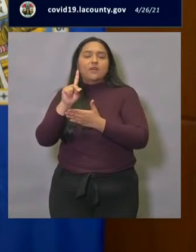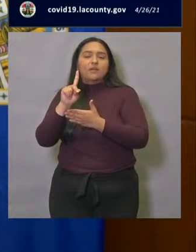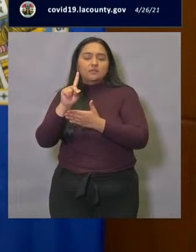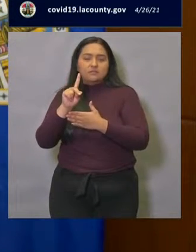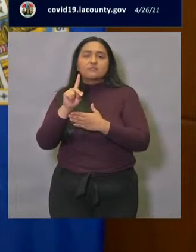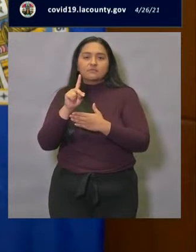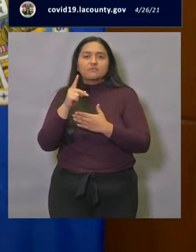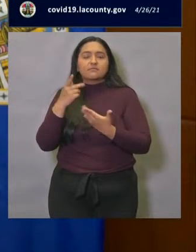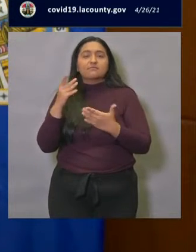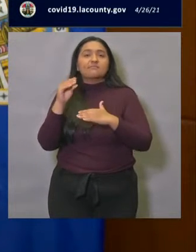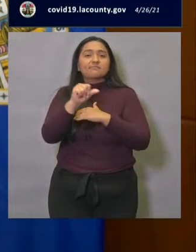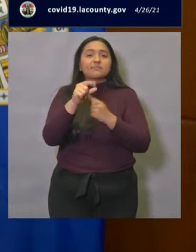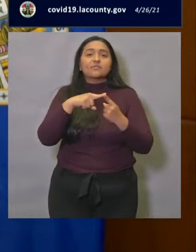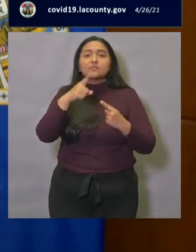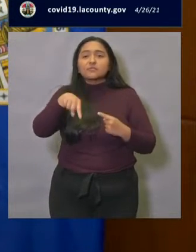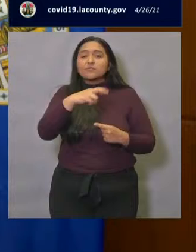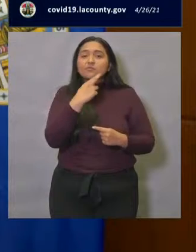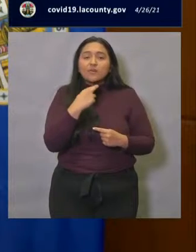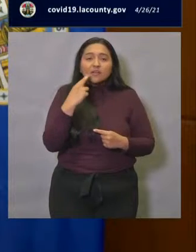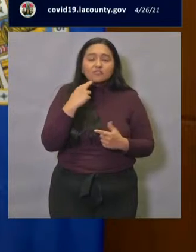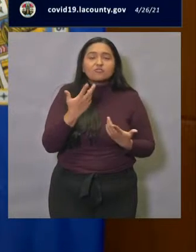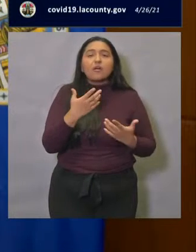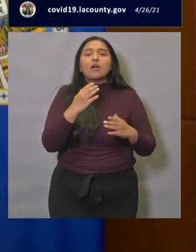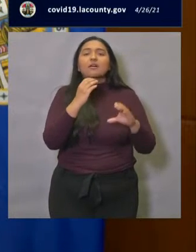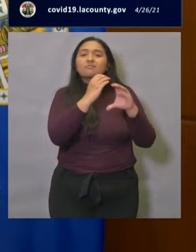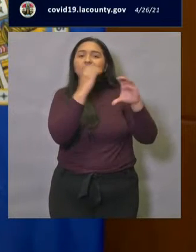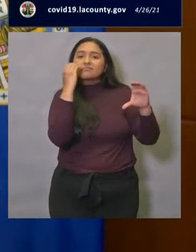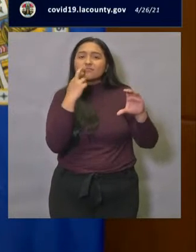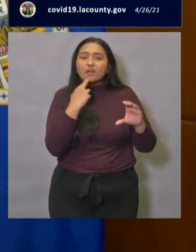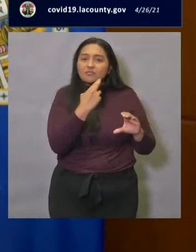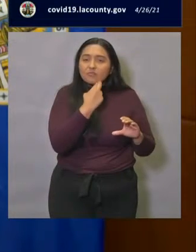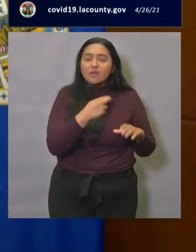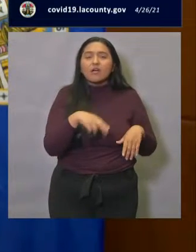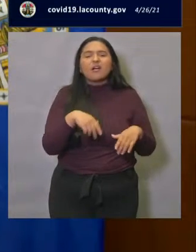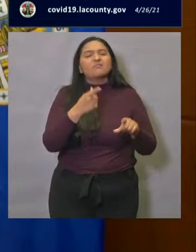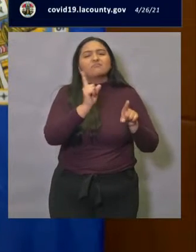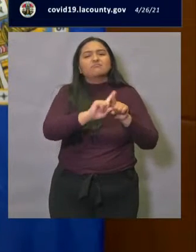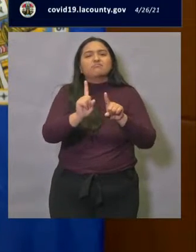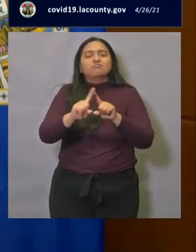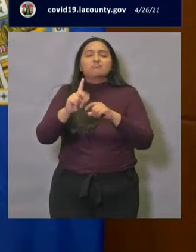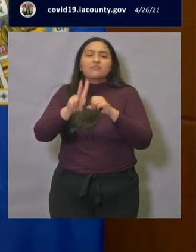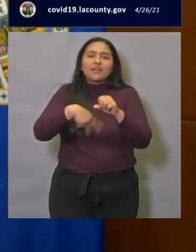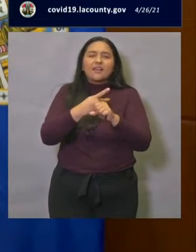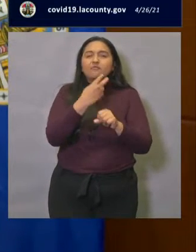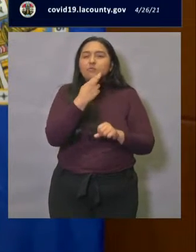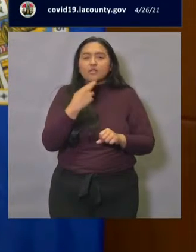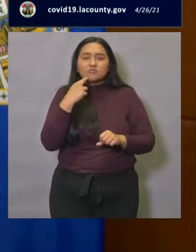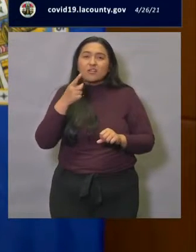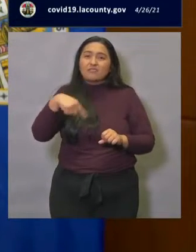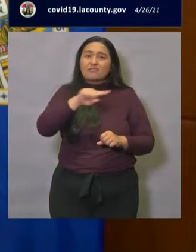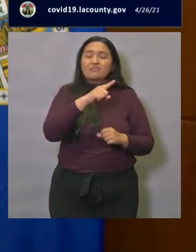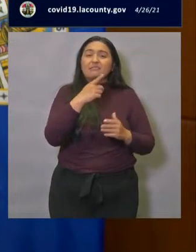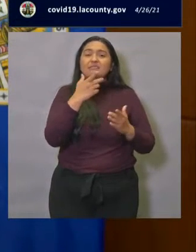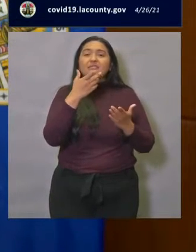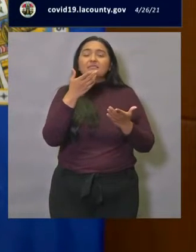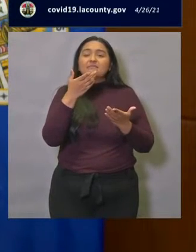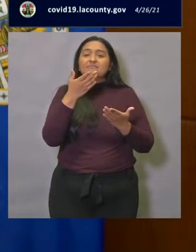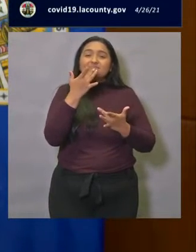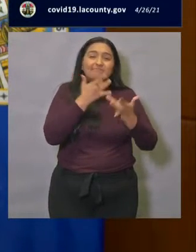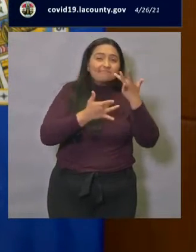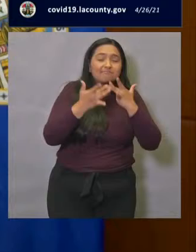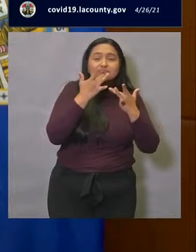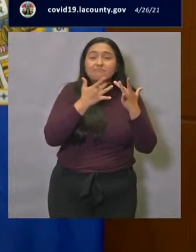puestos de comida, troques de comida y mucho más que perdieron dinero por la pandemia.